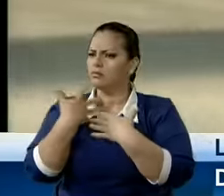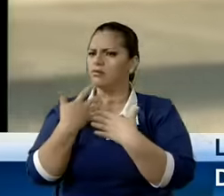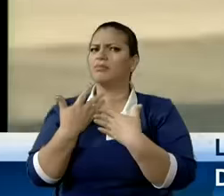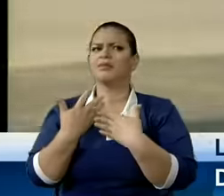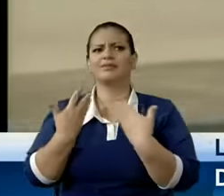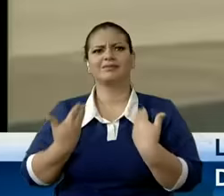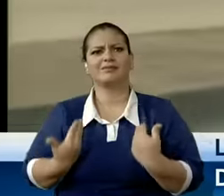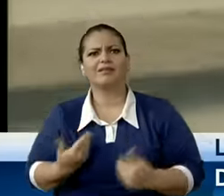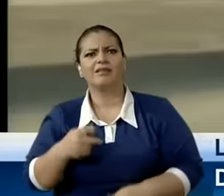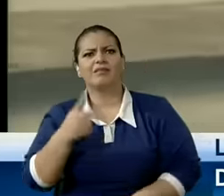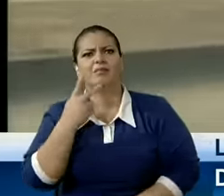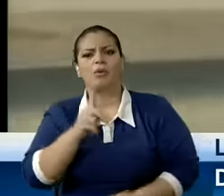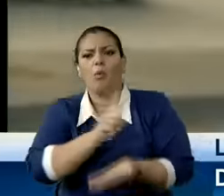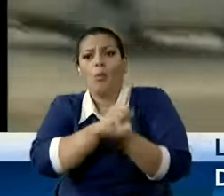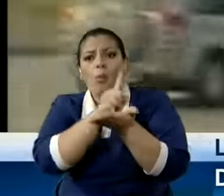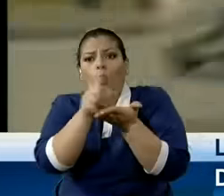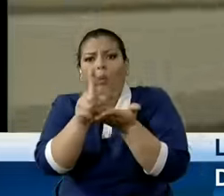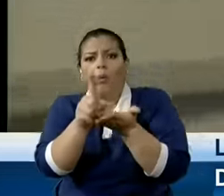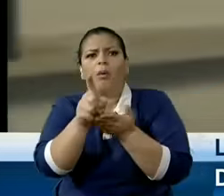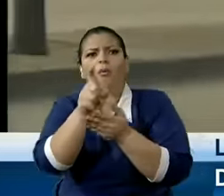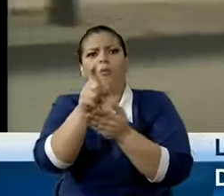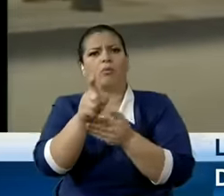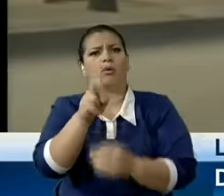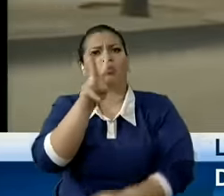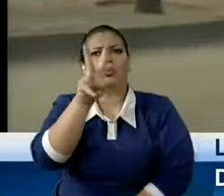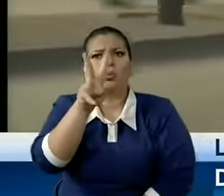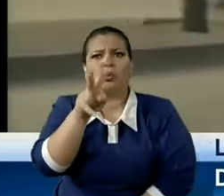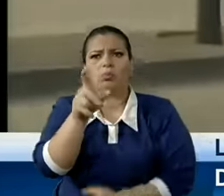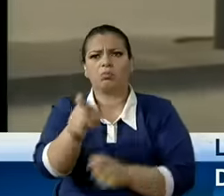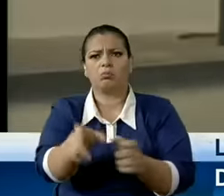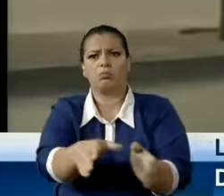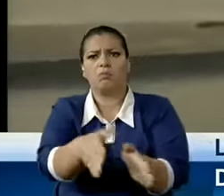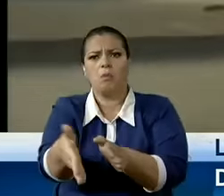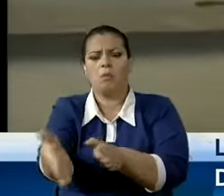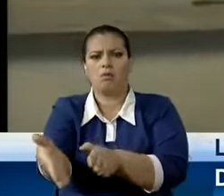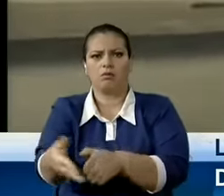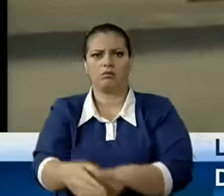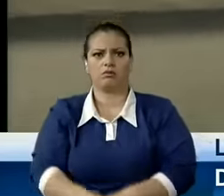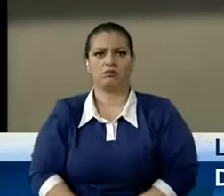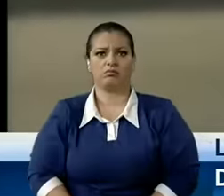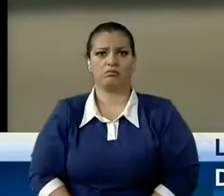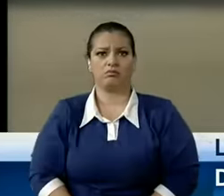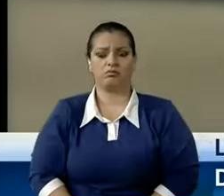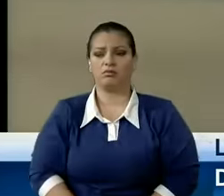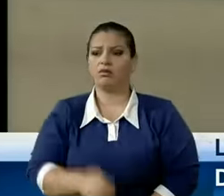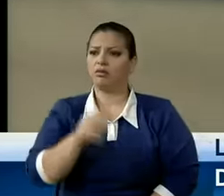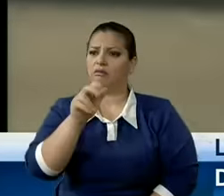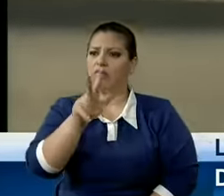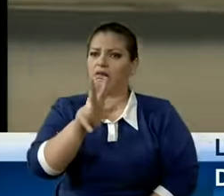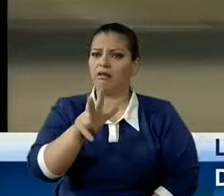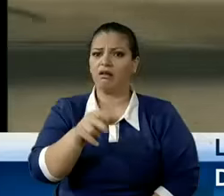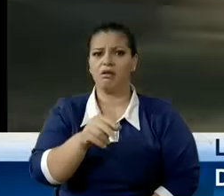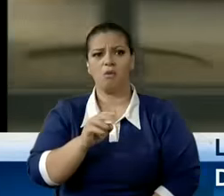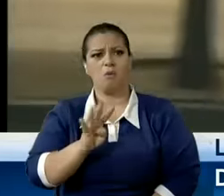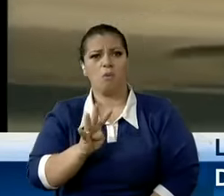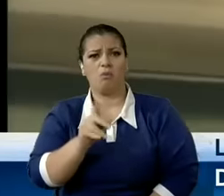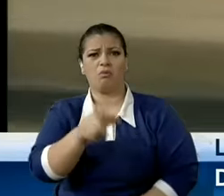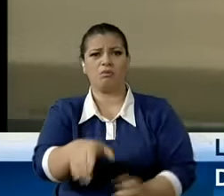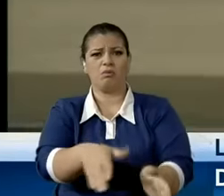mínimo accidentes, de 2 a 4, de 2 a 4 por semana. Ahora, ¿cuáles son las causas? ¿A qué se